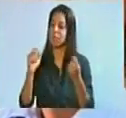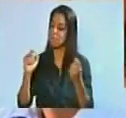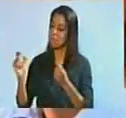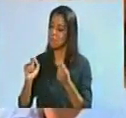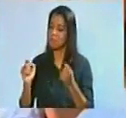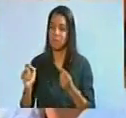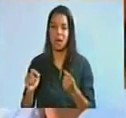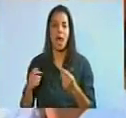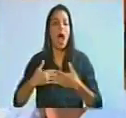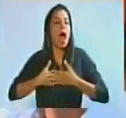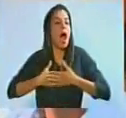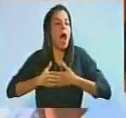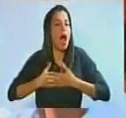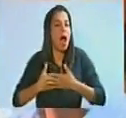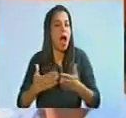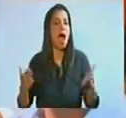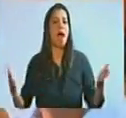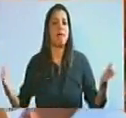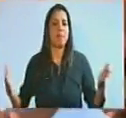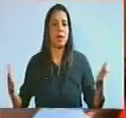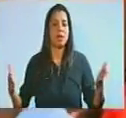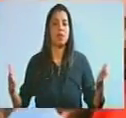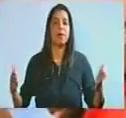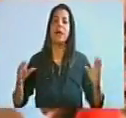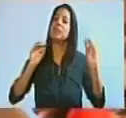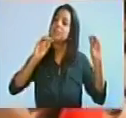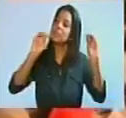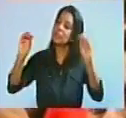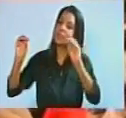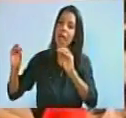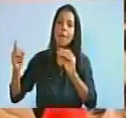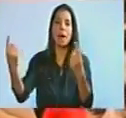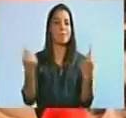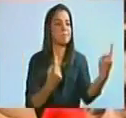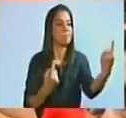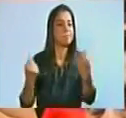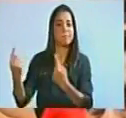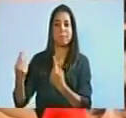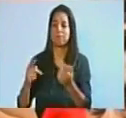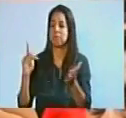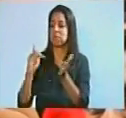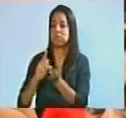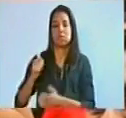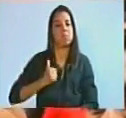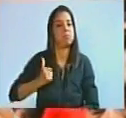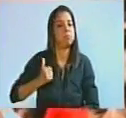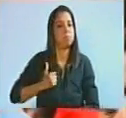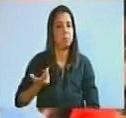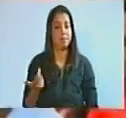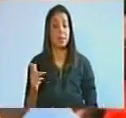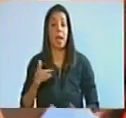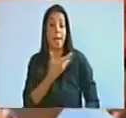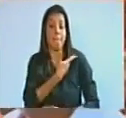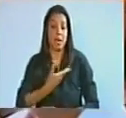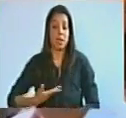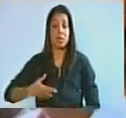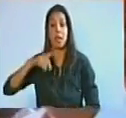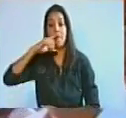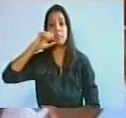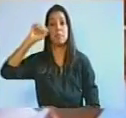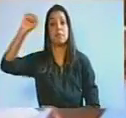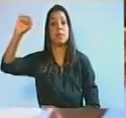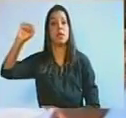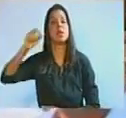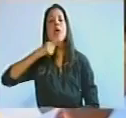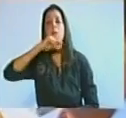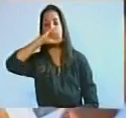diálogo abierto donde se han llamado a todos los interlocutores sociales. Nuestro presidente es ejemplo de